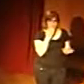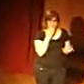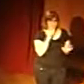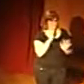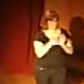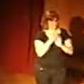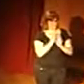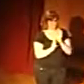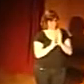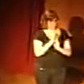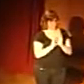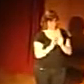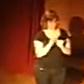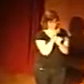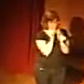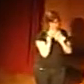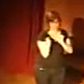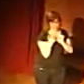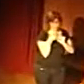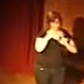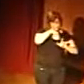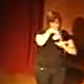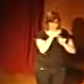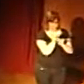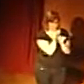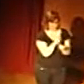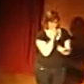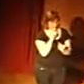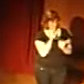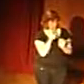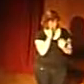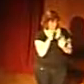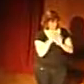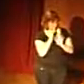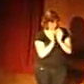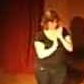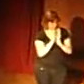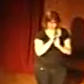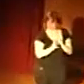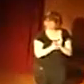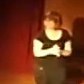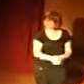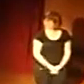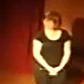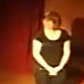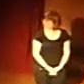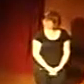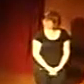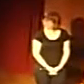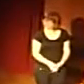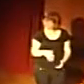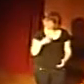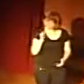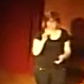no es ese modo en interpretación de las cresterías y de las luces eh que en este caso pues eh ven que aquí